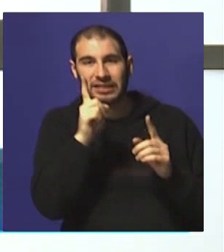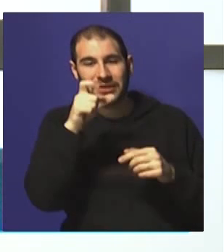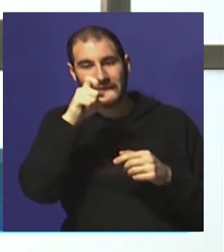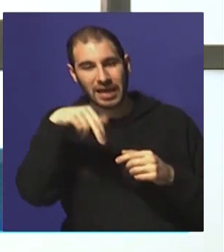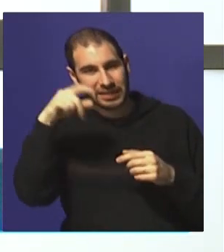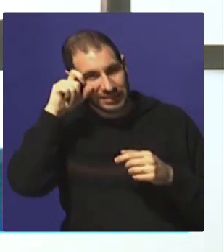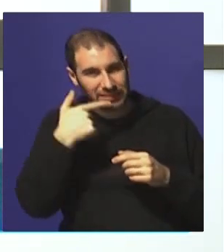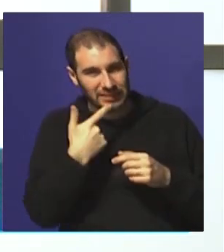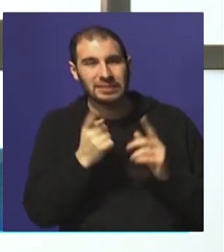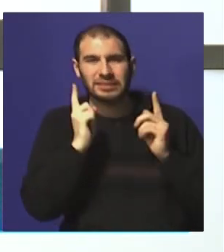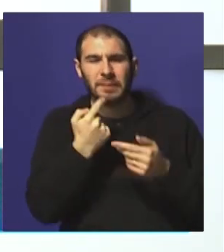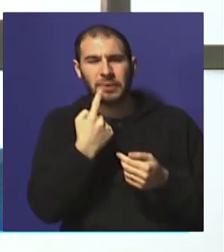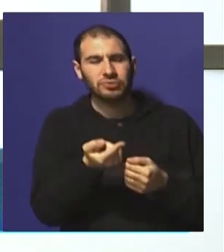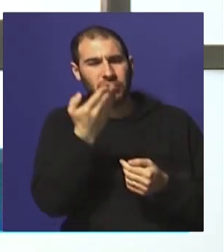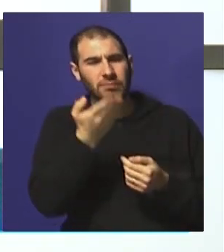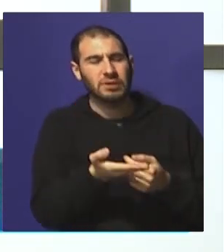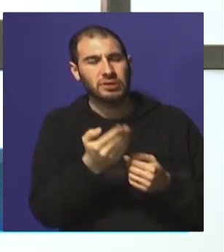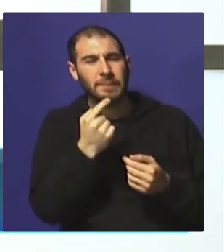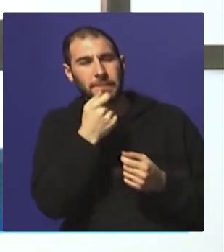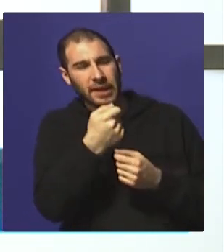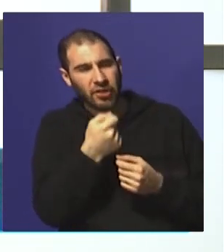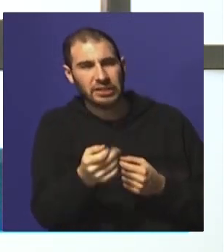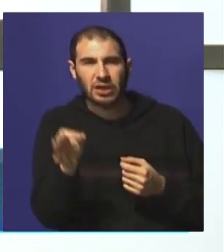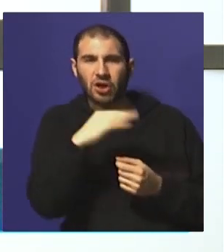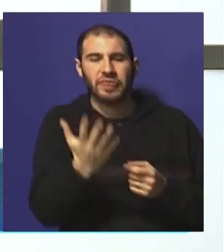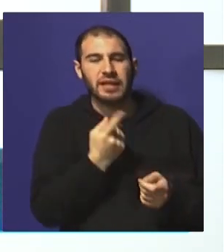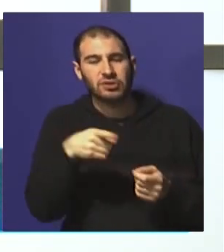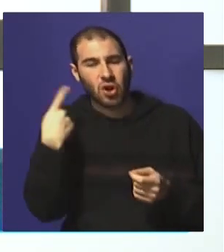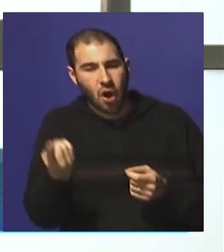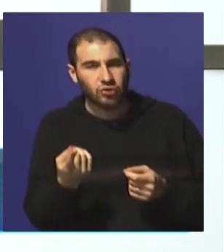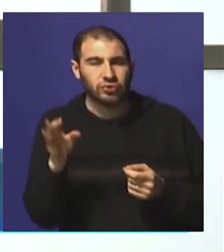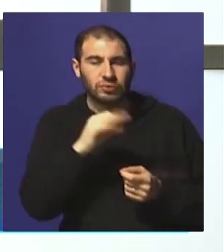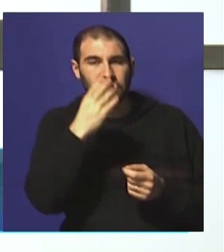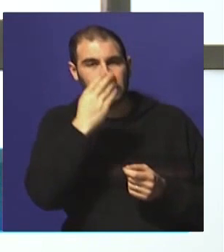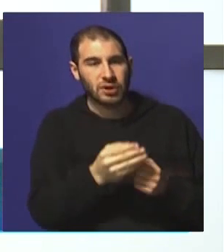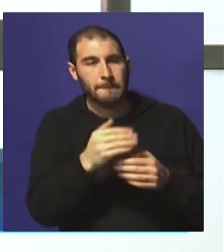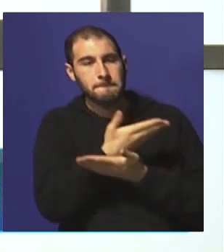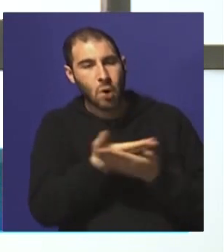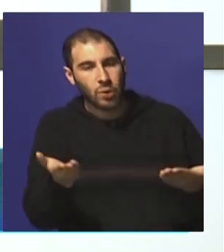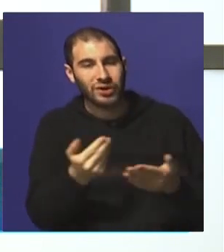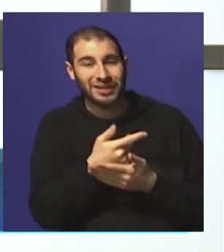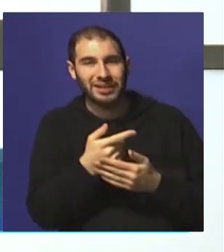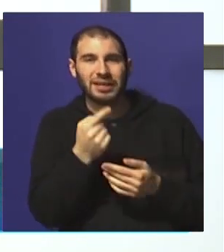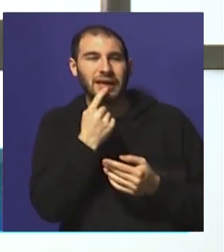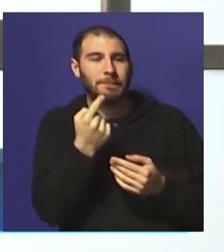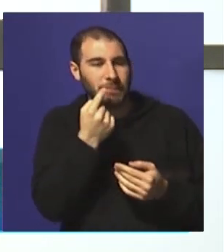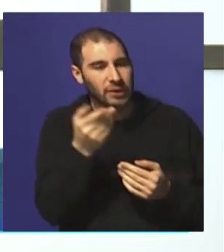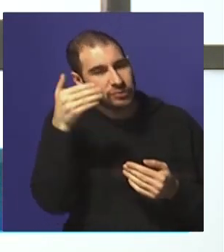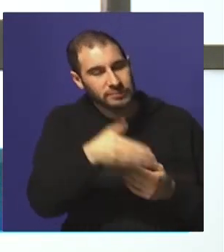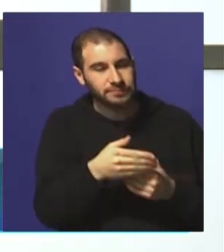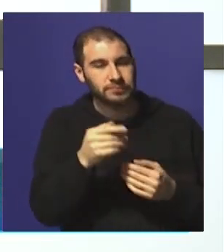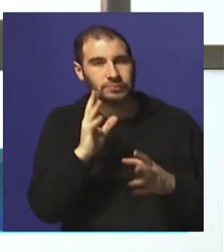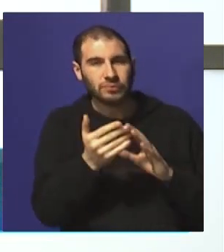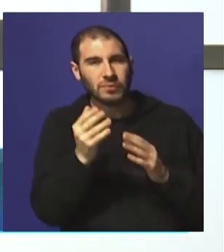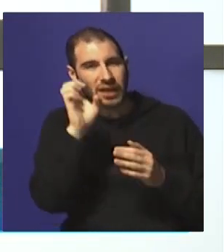te pregunto por ahí, ¿alguien, algún periodista, algún otro director, algún productor público en general que se te haya acercado desde una